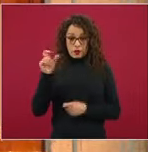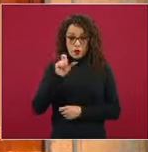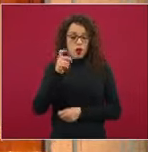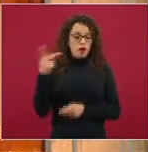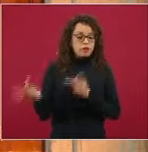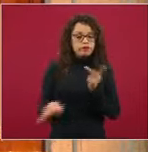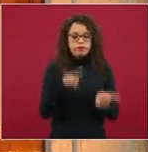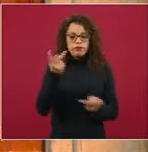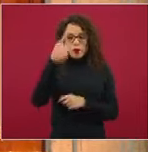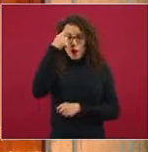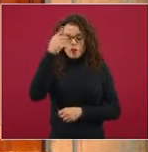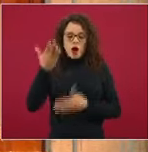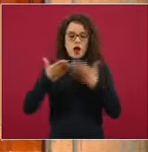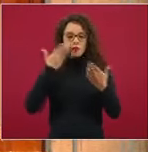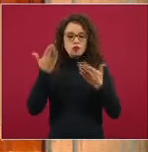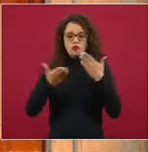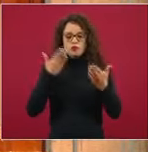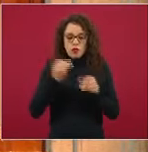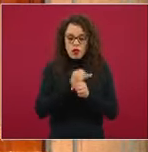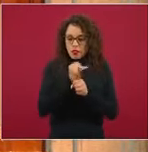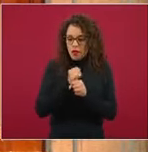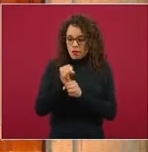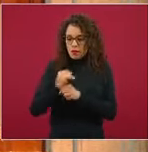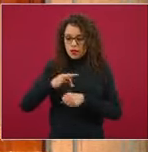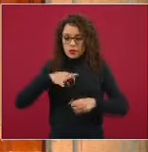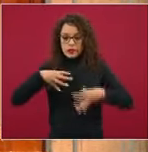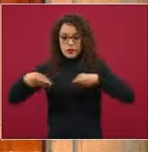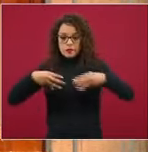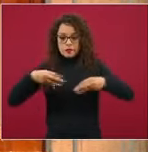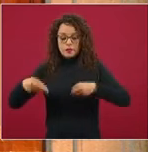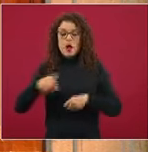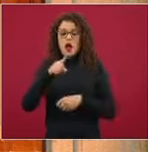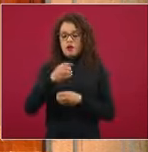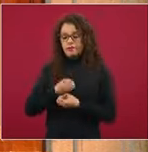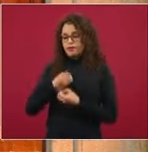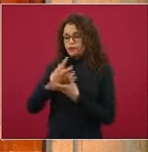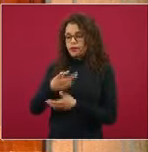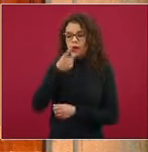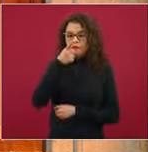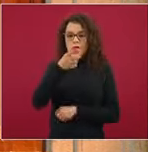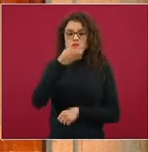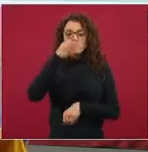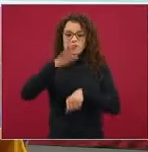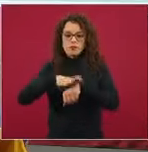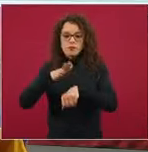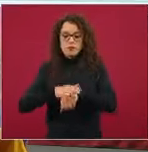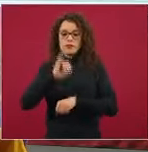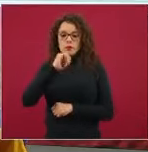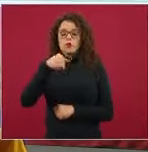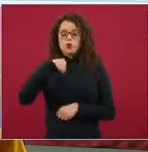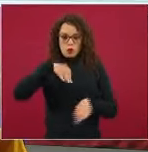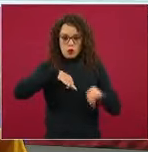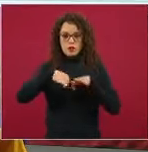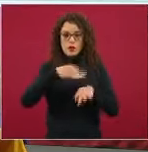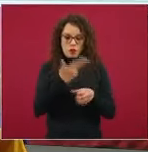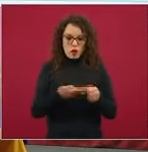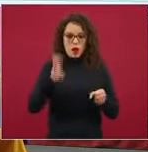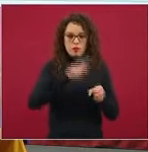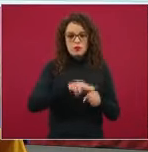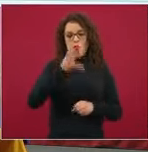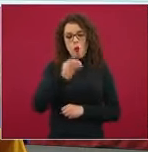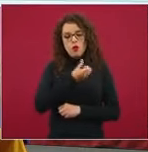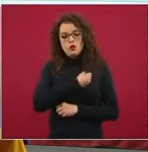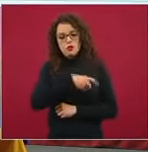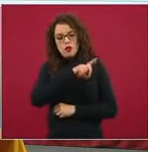interrogada con el estudio epidemiológico expresó realizaba, es decir, se identificó como un profesional de la salud. ¿Qué sí no